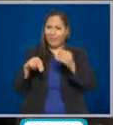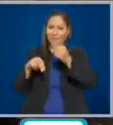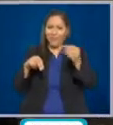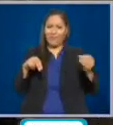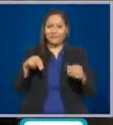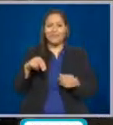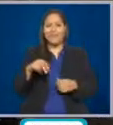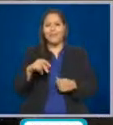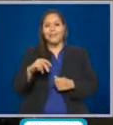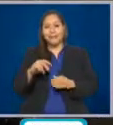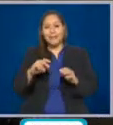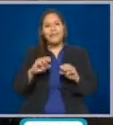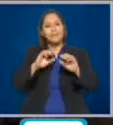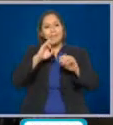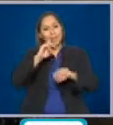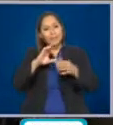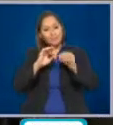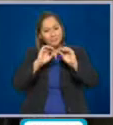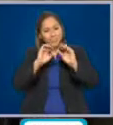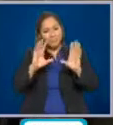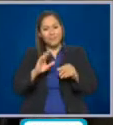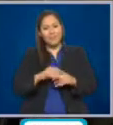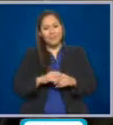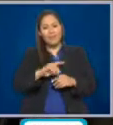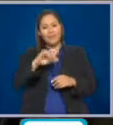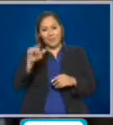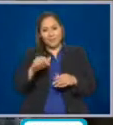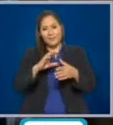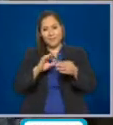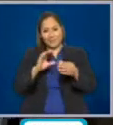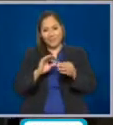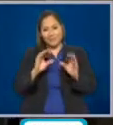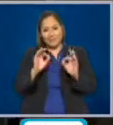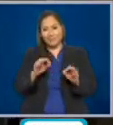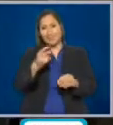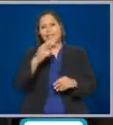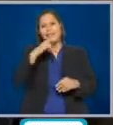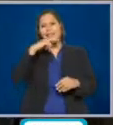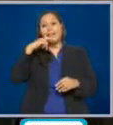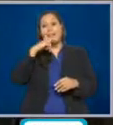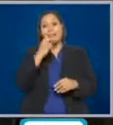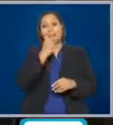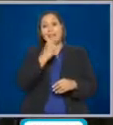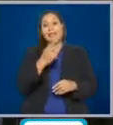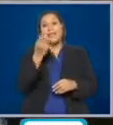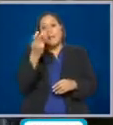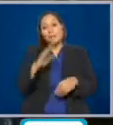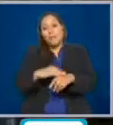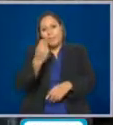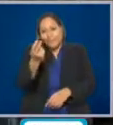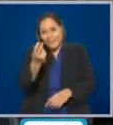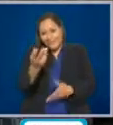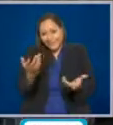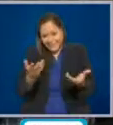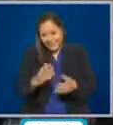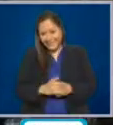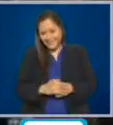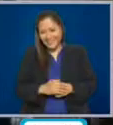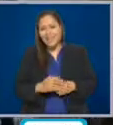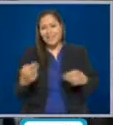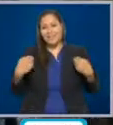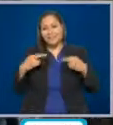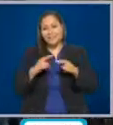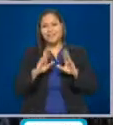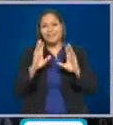Pues Mejor aclaremos. ahí viene el detalle después en su Ahí está el detalle, decía Cantinflas, ¿no? Bueno, maestros, yo ya